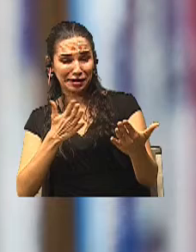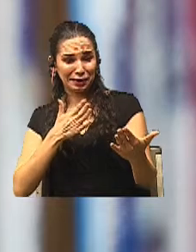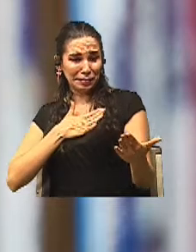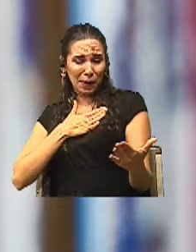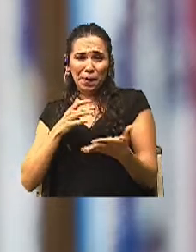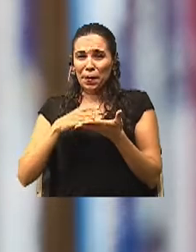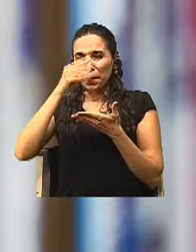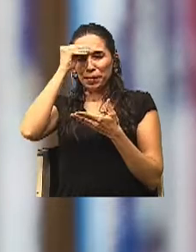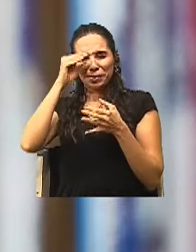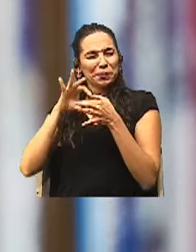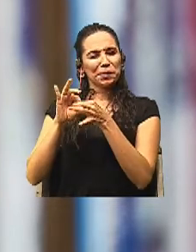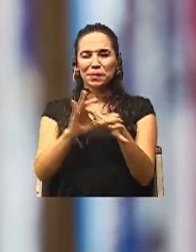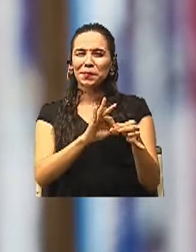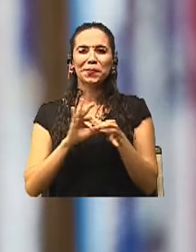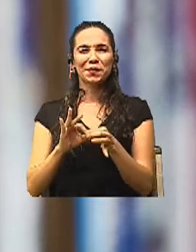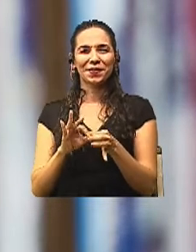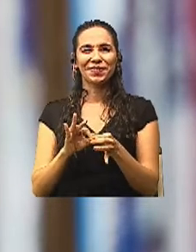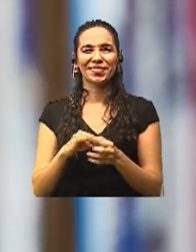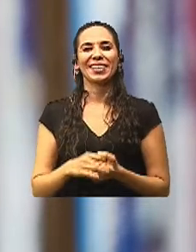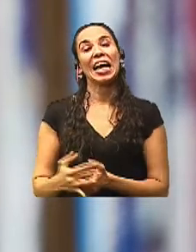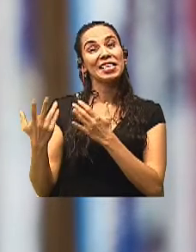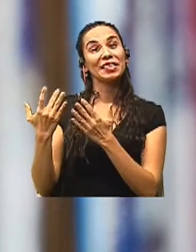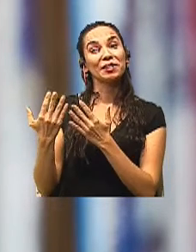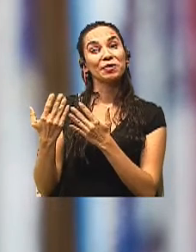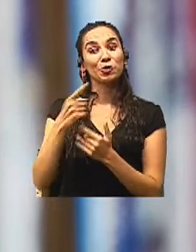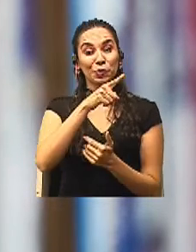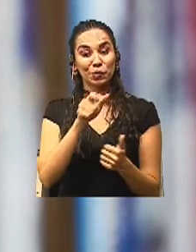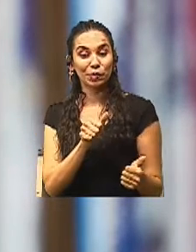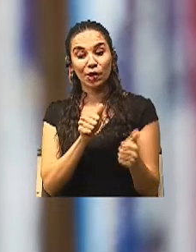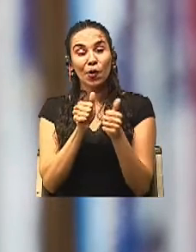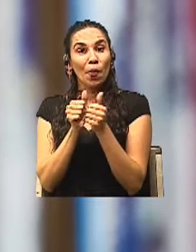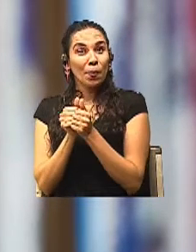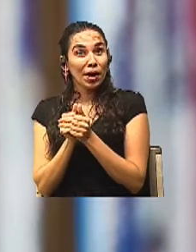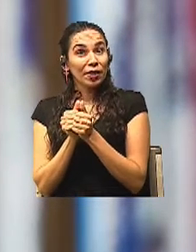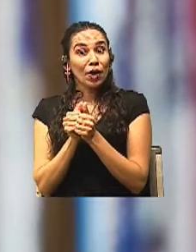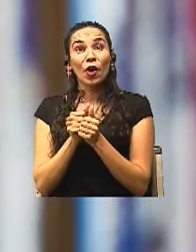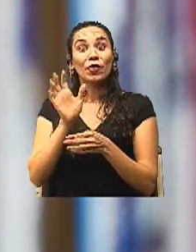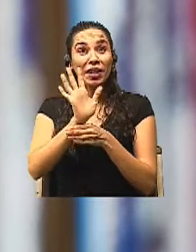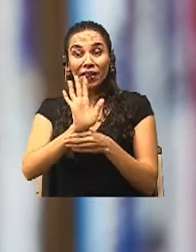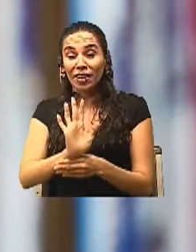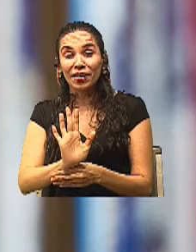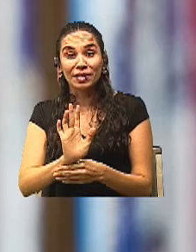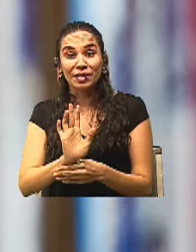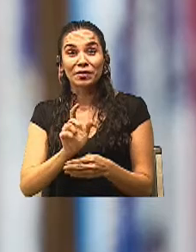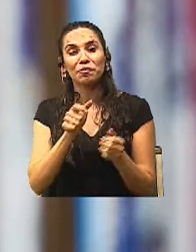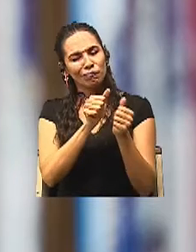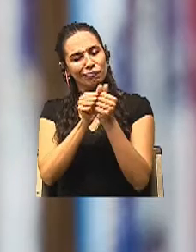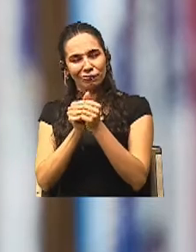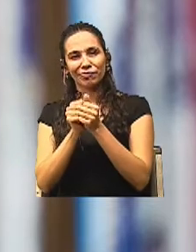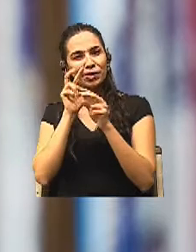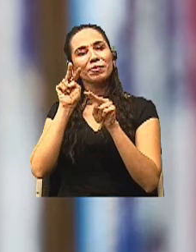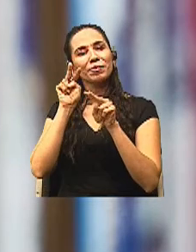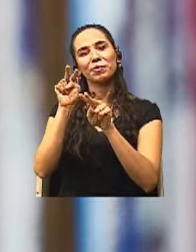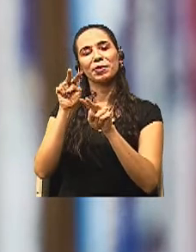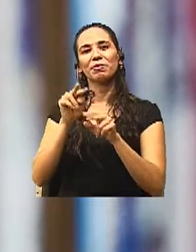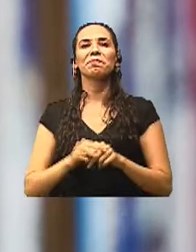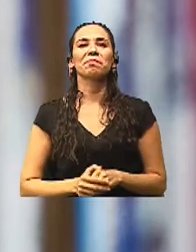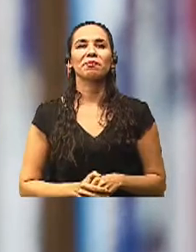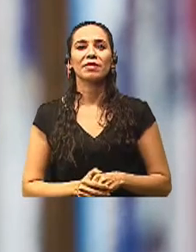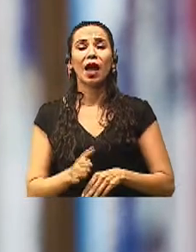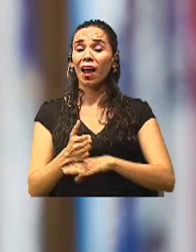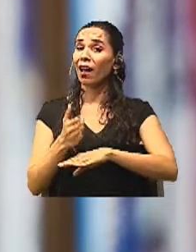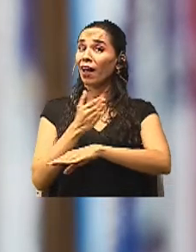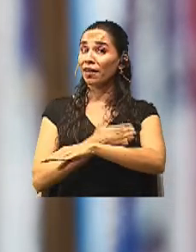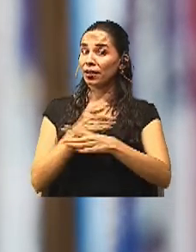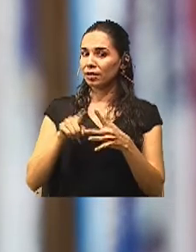en conjunto. Espero que me acompañen a lo largo de todos los programas. Antes de iniciar el